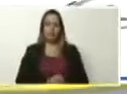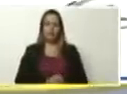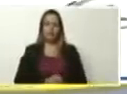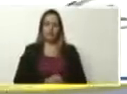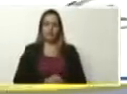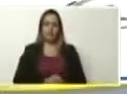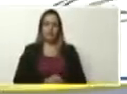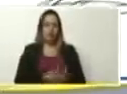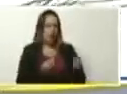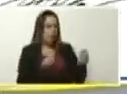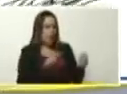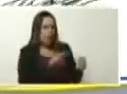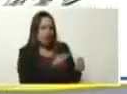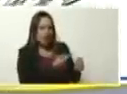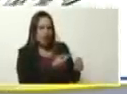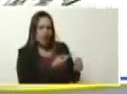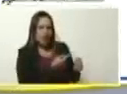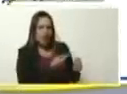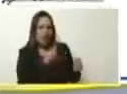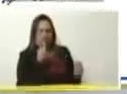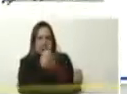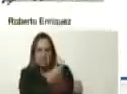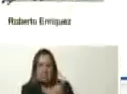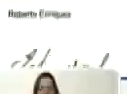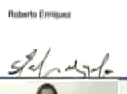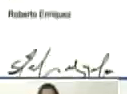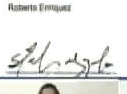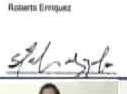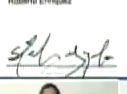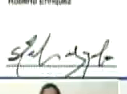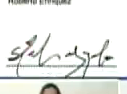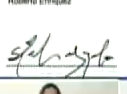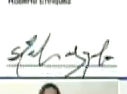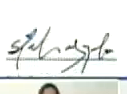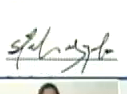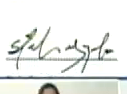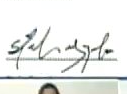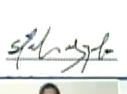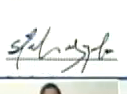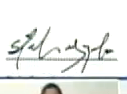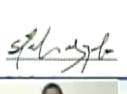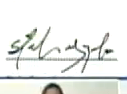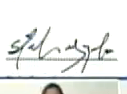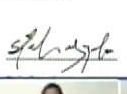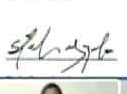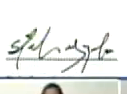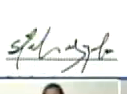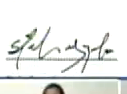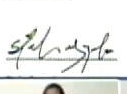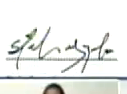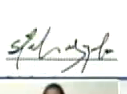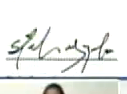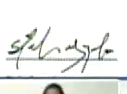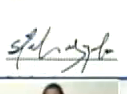¿Cómo? Dice Tarek, es la virtud del diálogo. Tarek es poeta